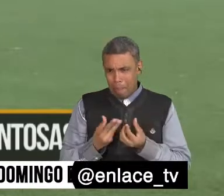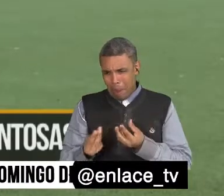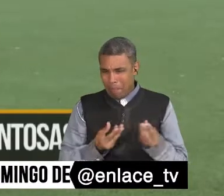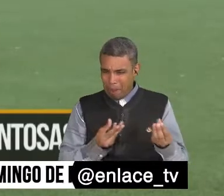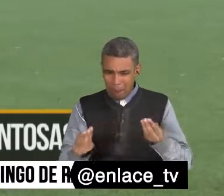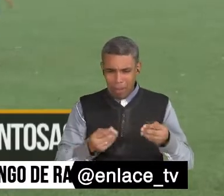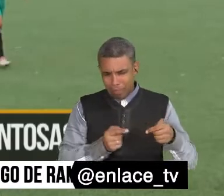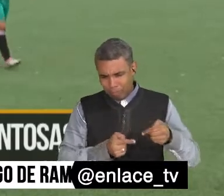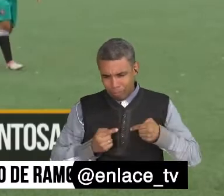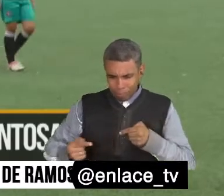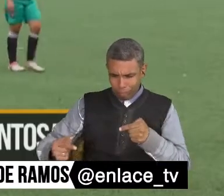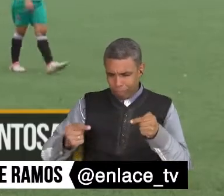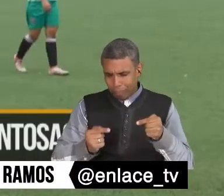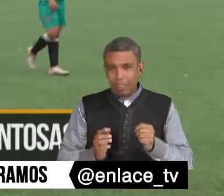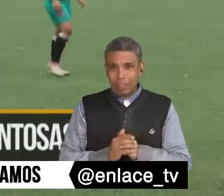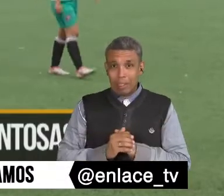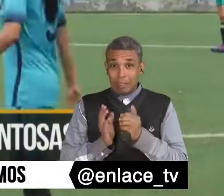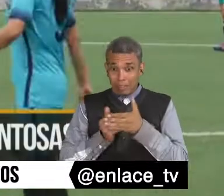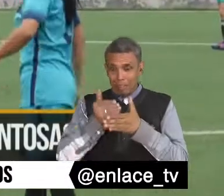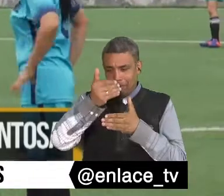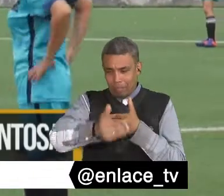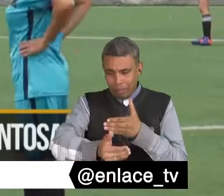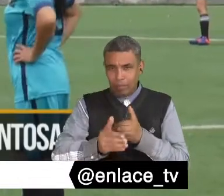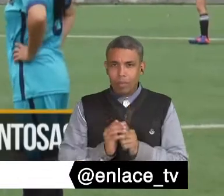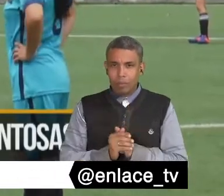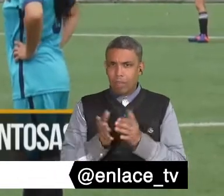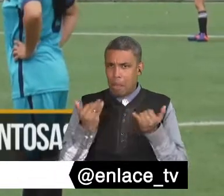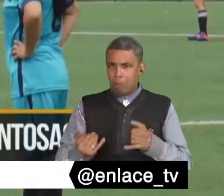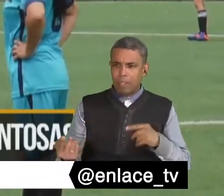partido Laureles contra Fuerza Barranca Bermeja, que